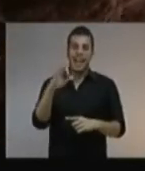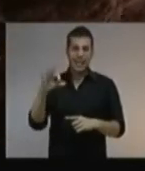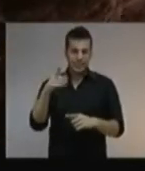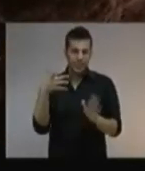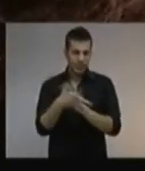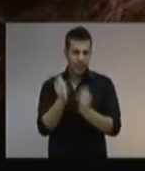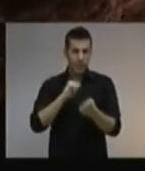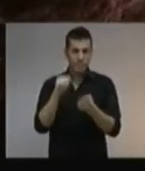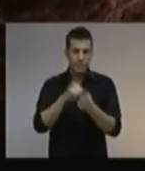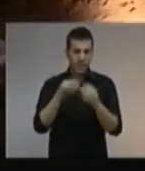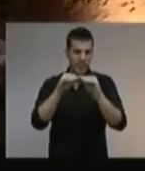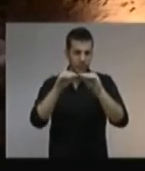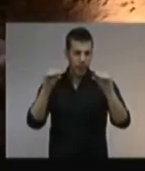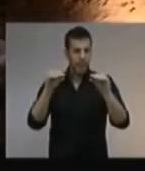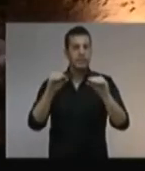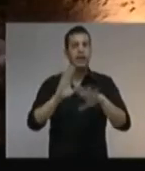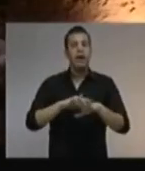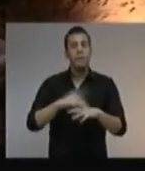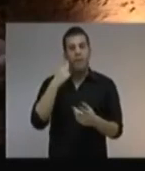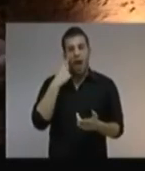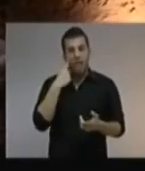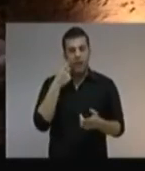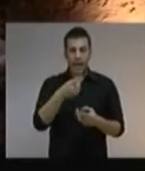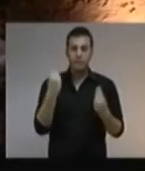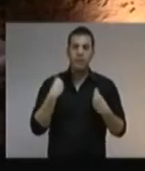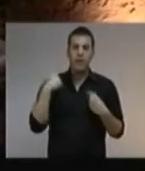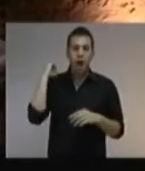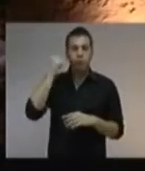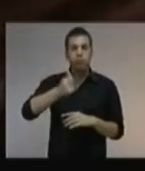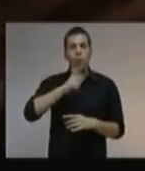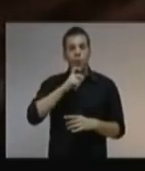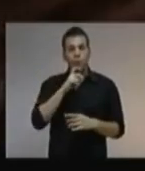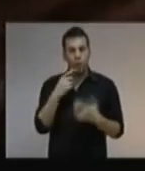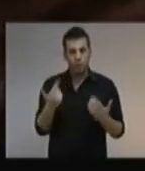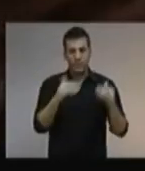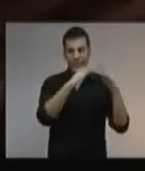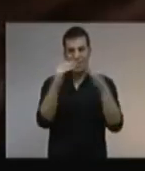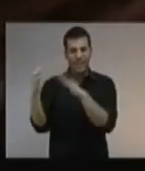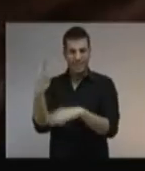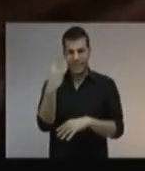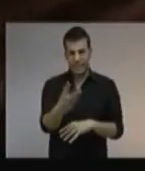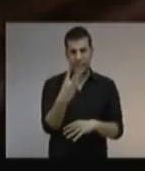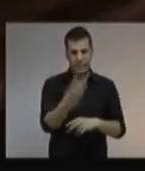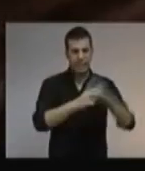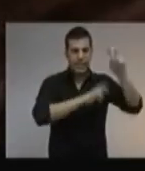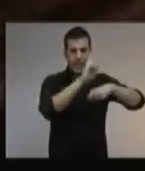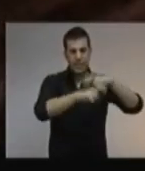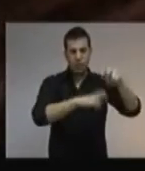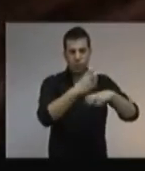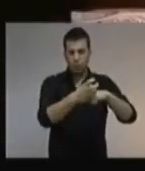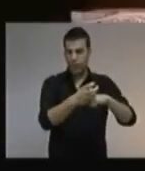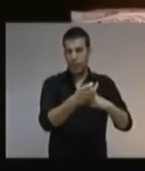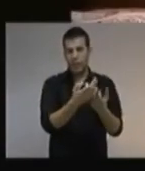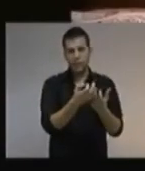planas. Para hacernos una idea exacta de lo que podía ser la forma de vida, hay 3 completamente reconstruidas con